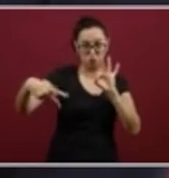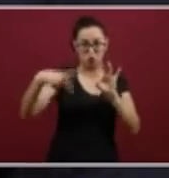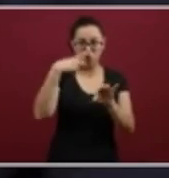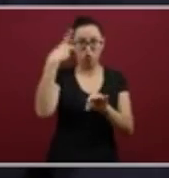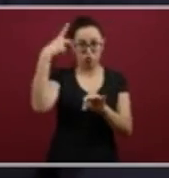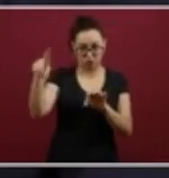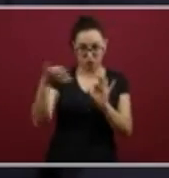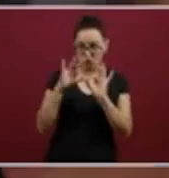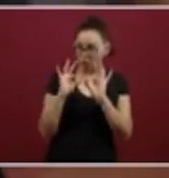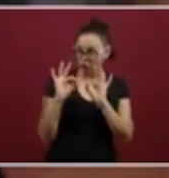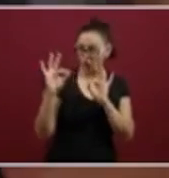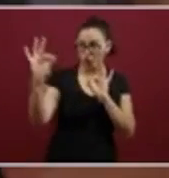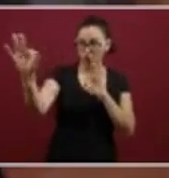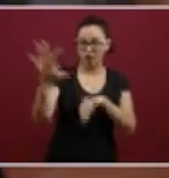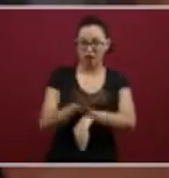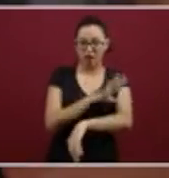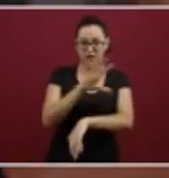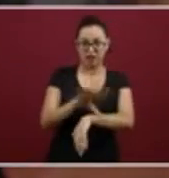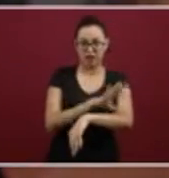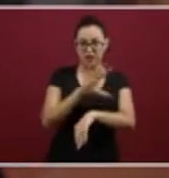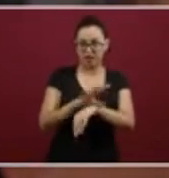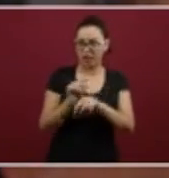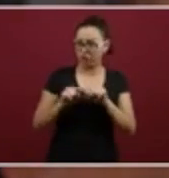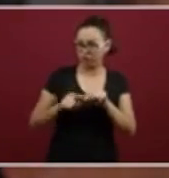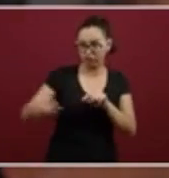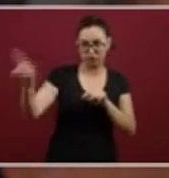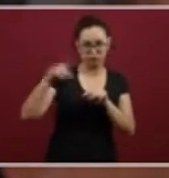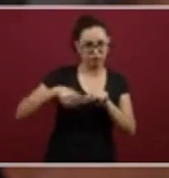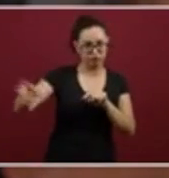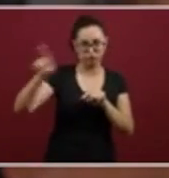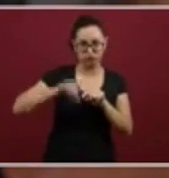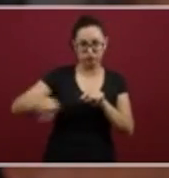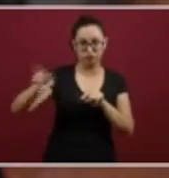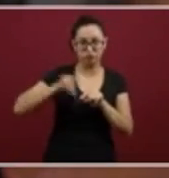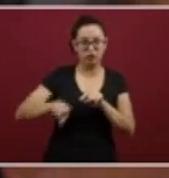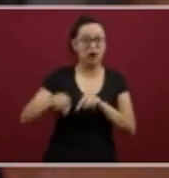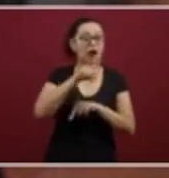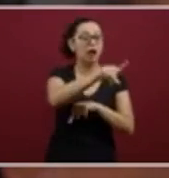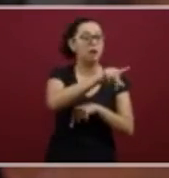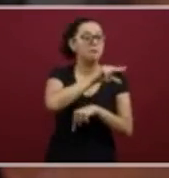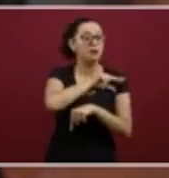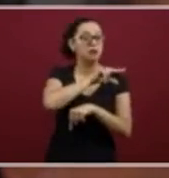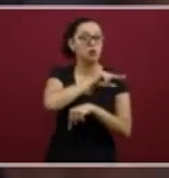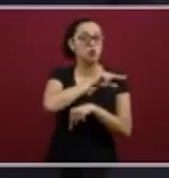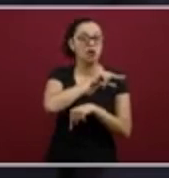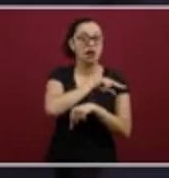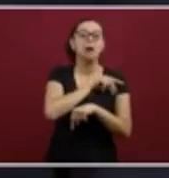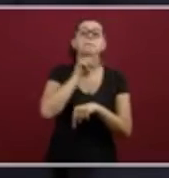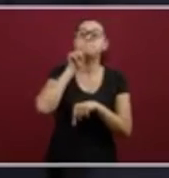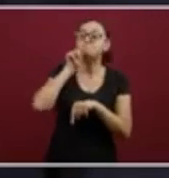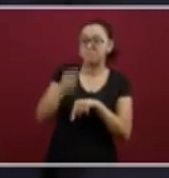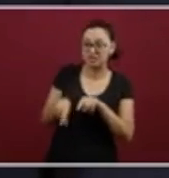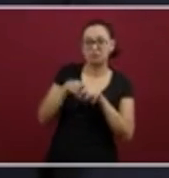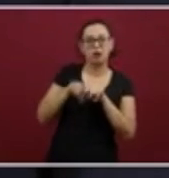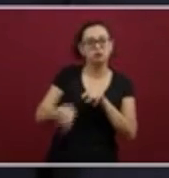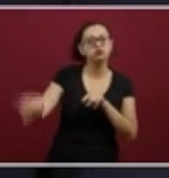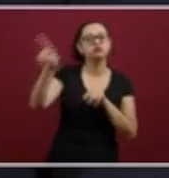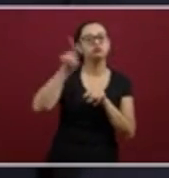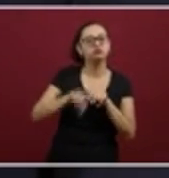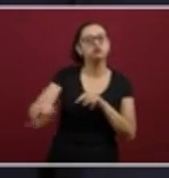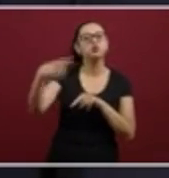estas empresas y no pagan por la utilización de las líneas de transmisión.